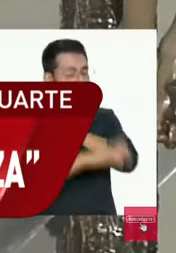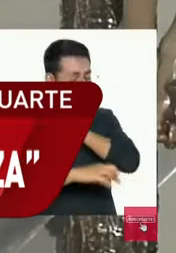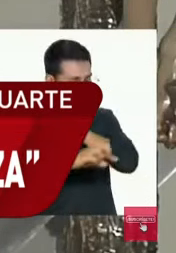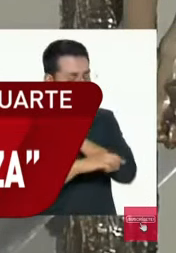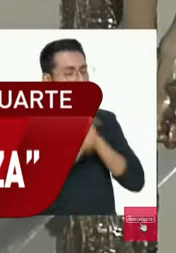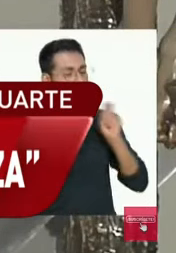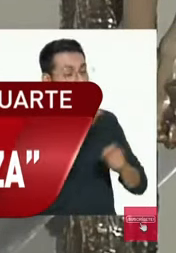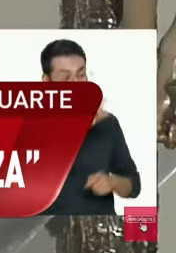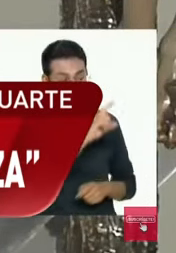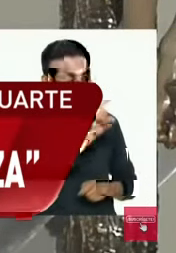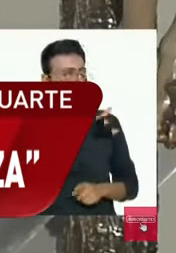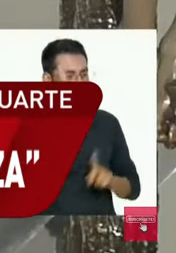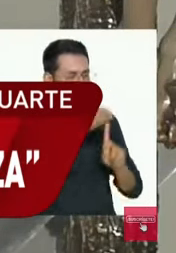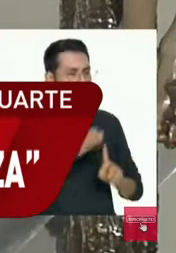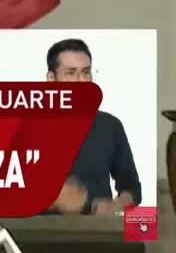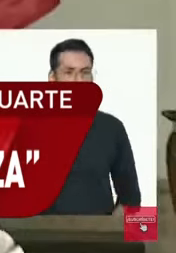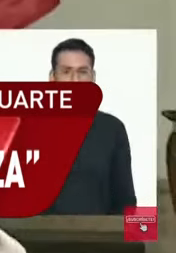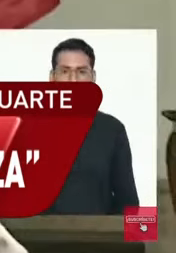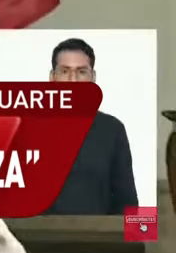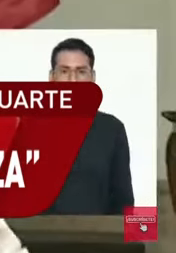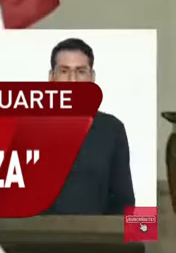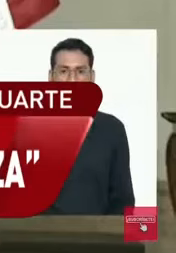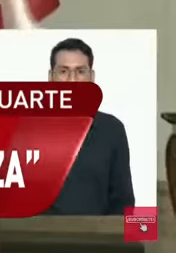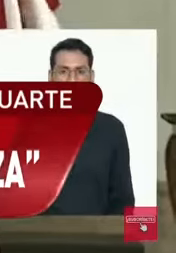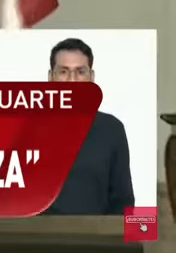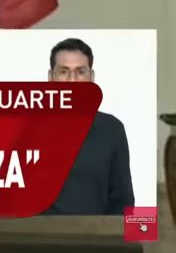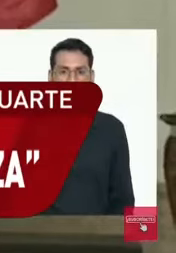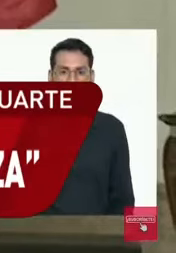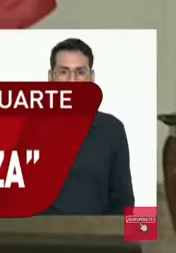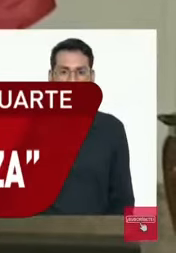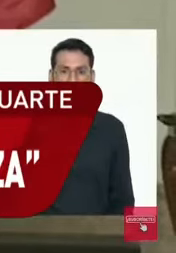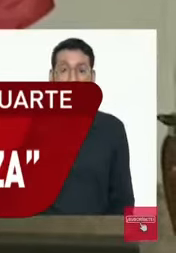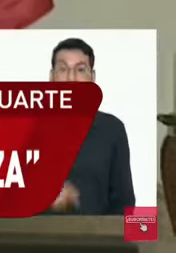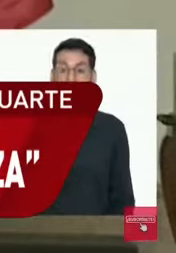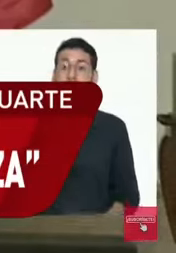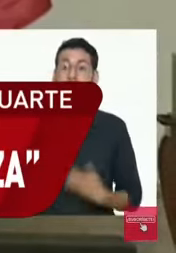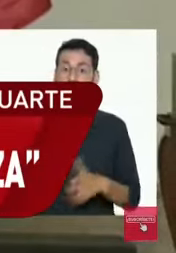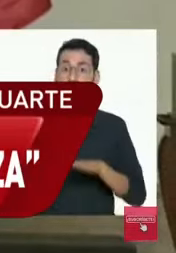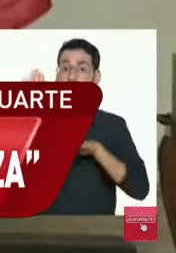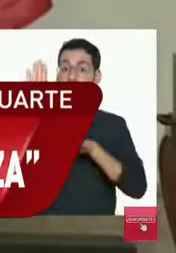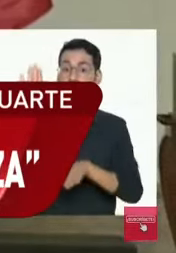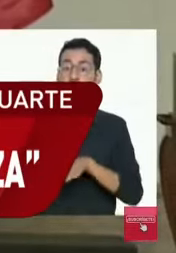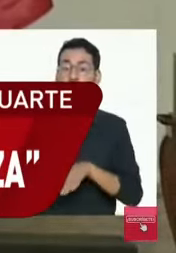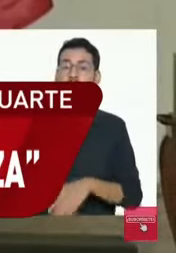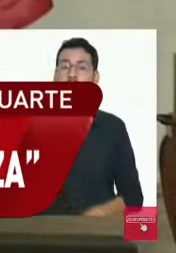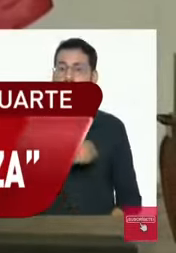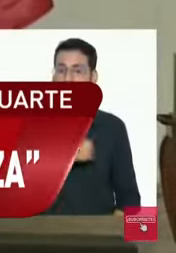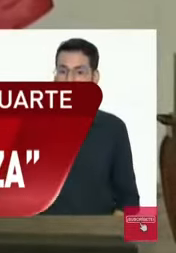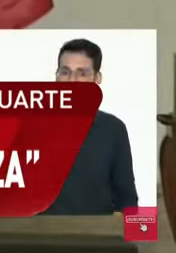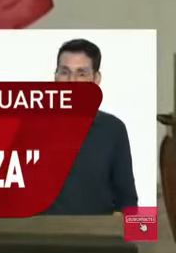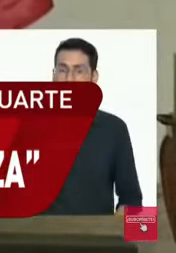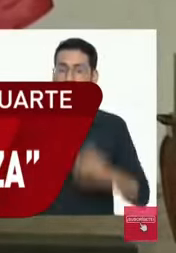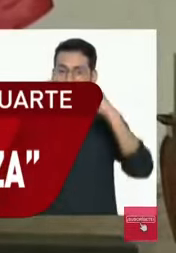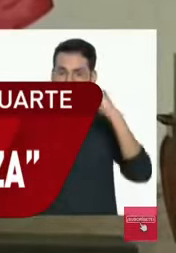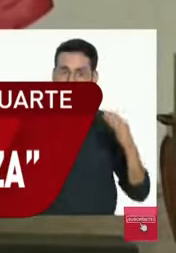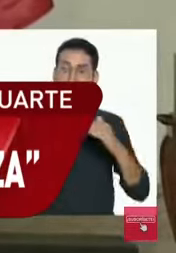Boluarte? Ha instado a la ministra Pérez de Cuellar a los medios de comunicación a investigar al